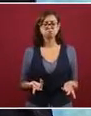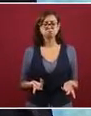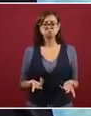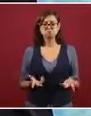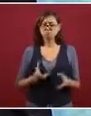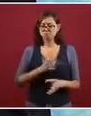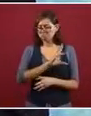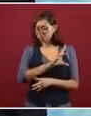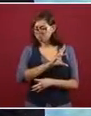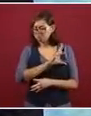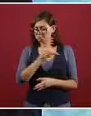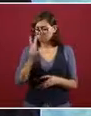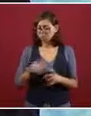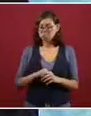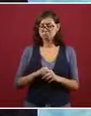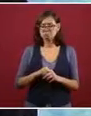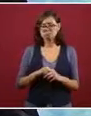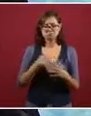todas sus